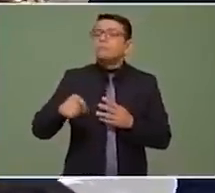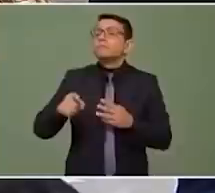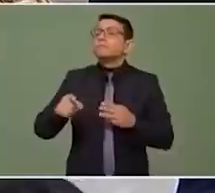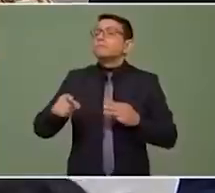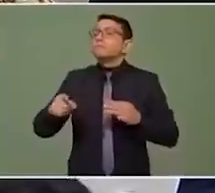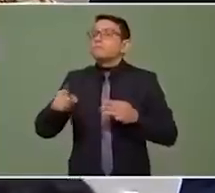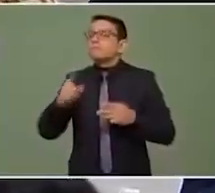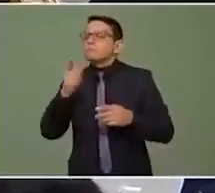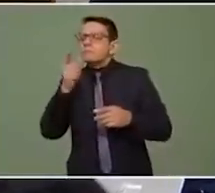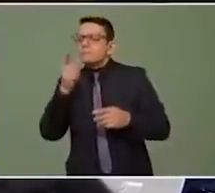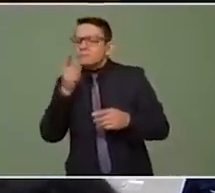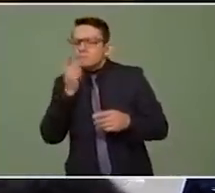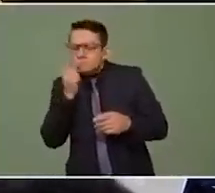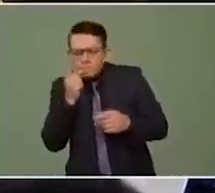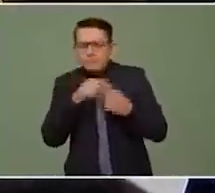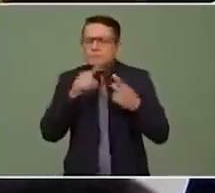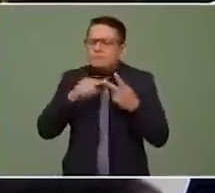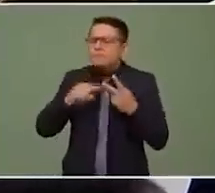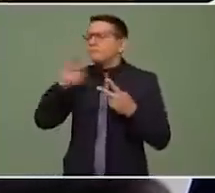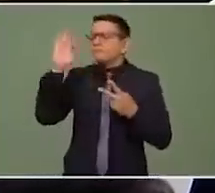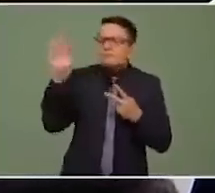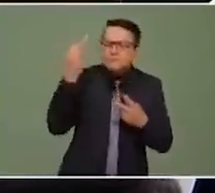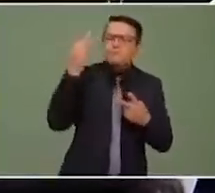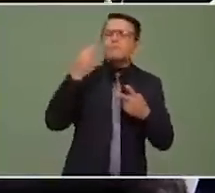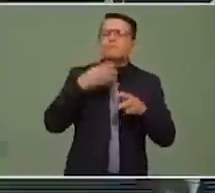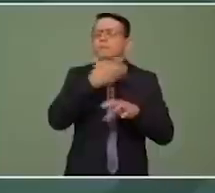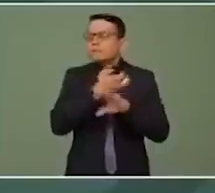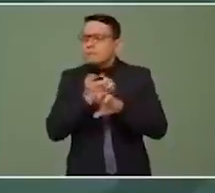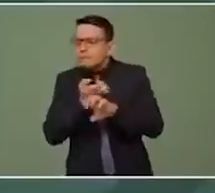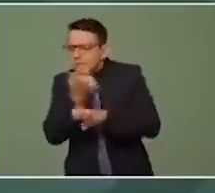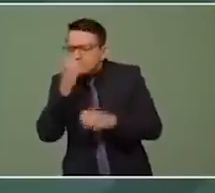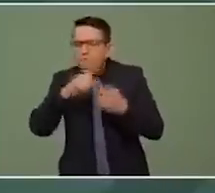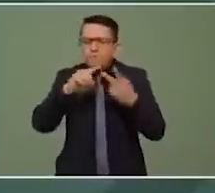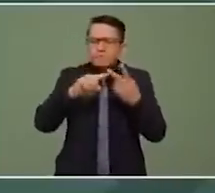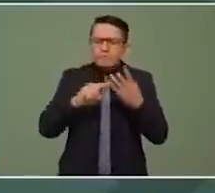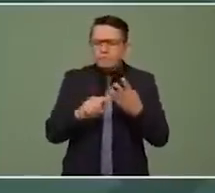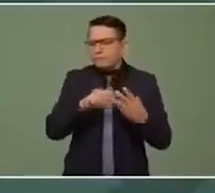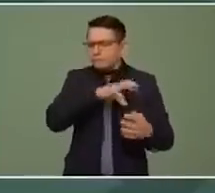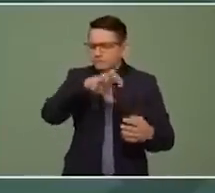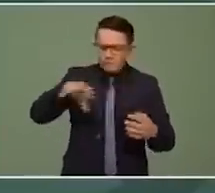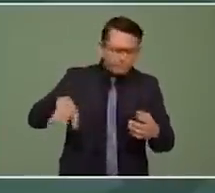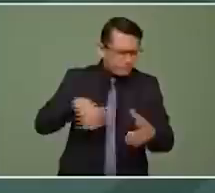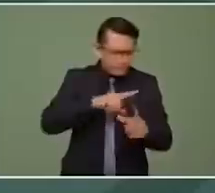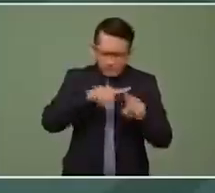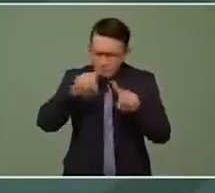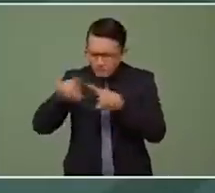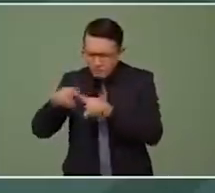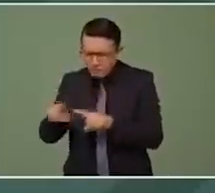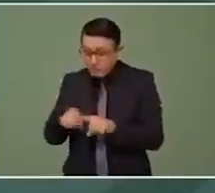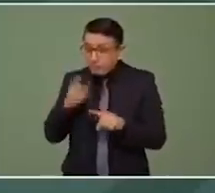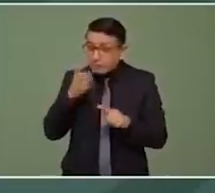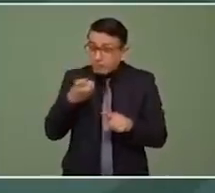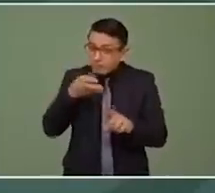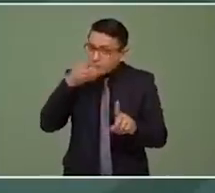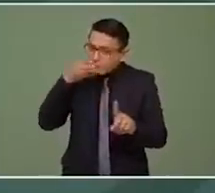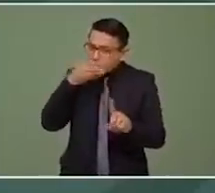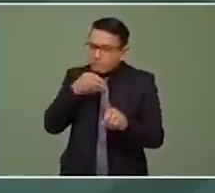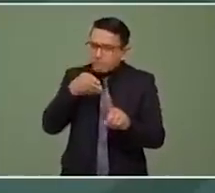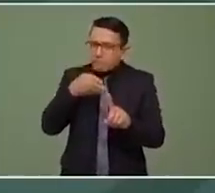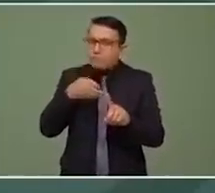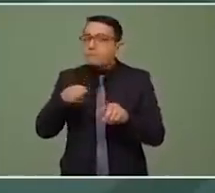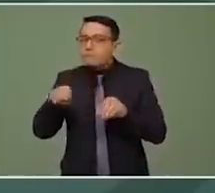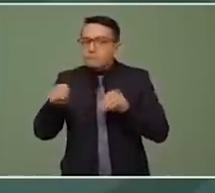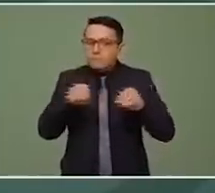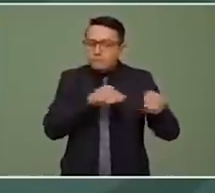la policía federal las policías estatales las policías municipales ese es el modelo que